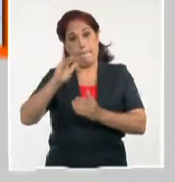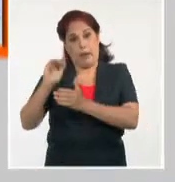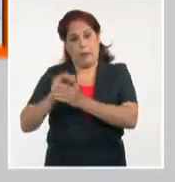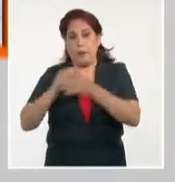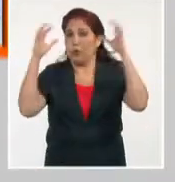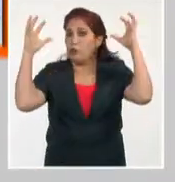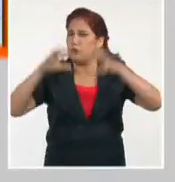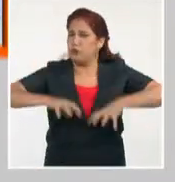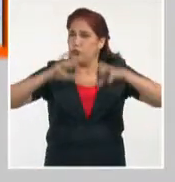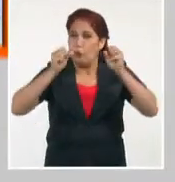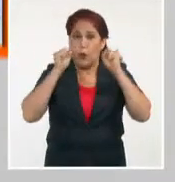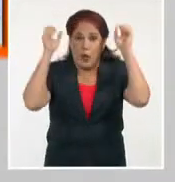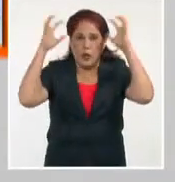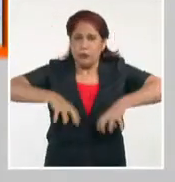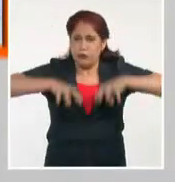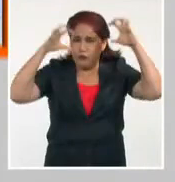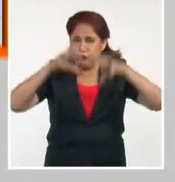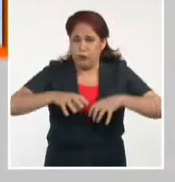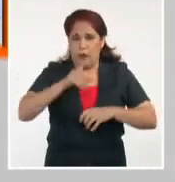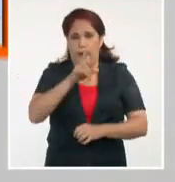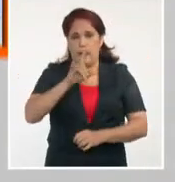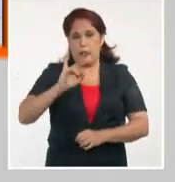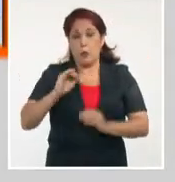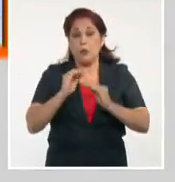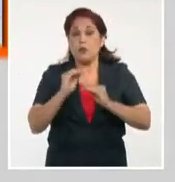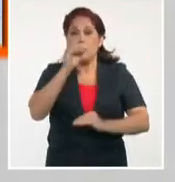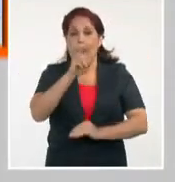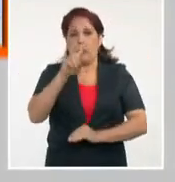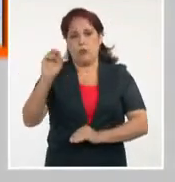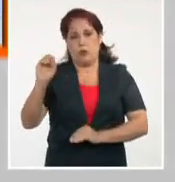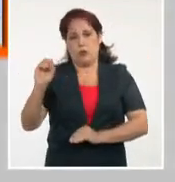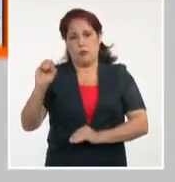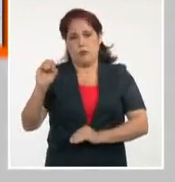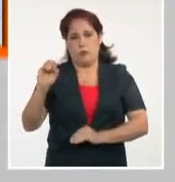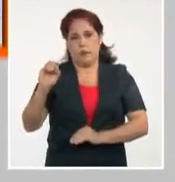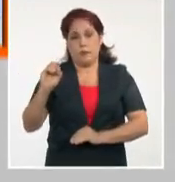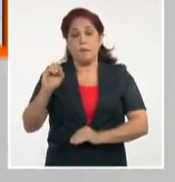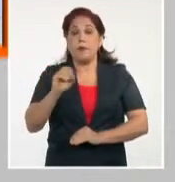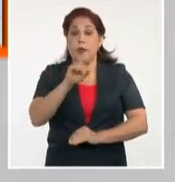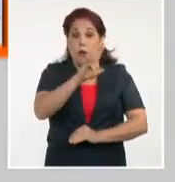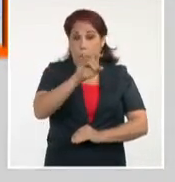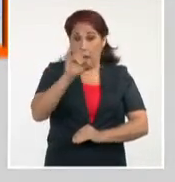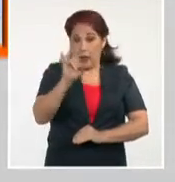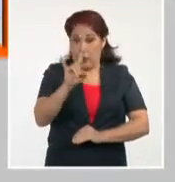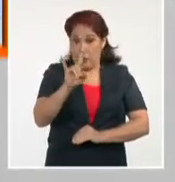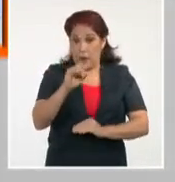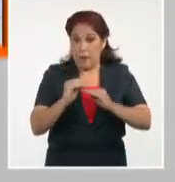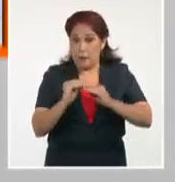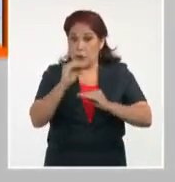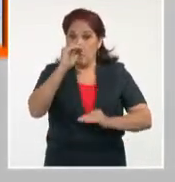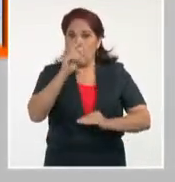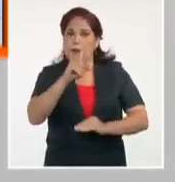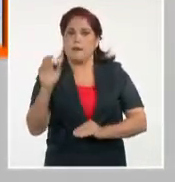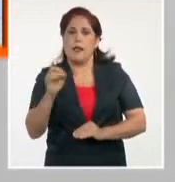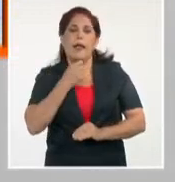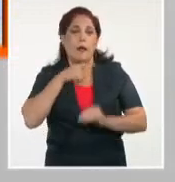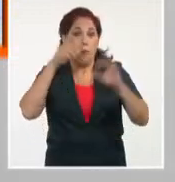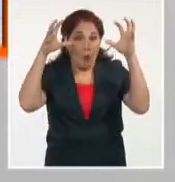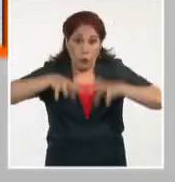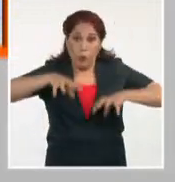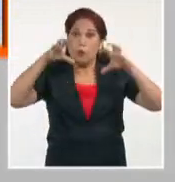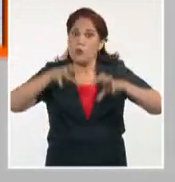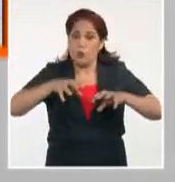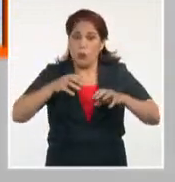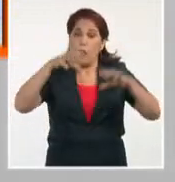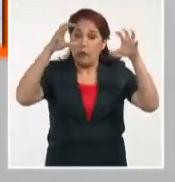intensa. En 19 supera los 200 y en 99 supera los 100, o sea que la lluvia en todo